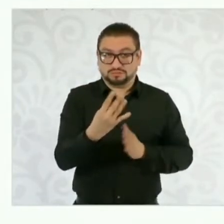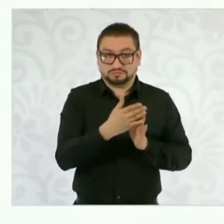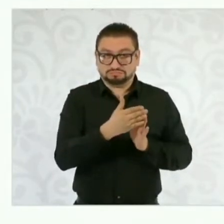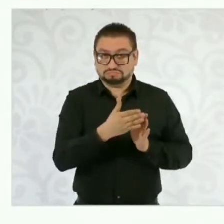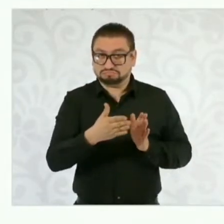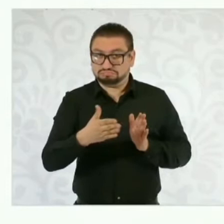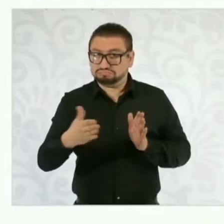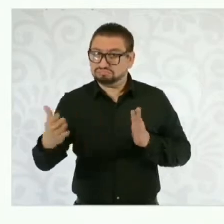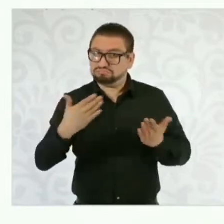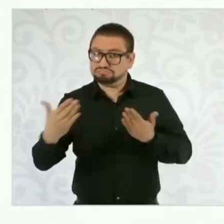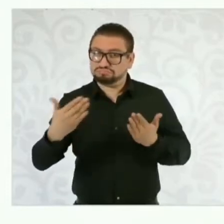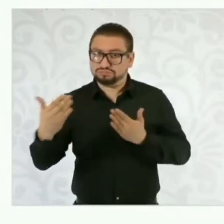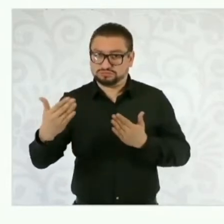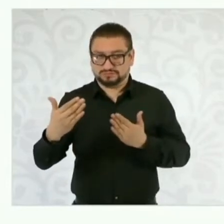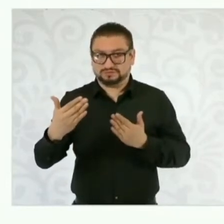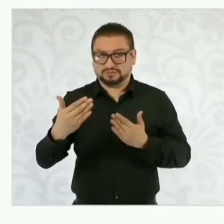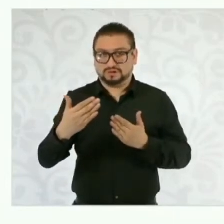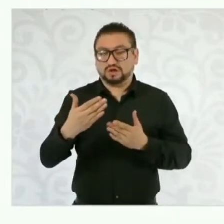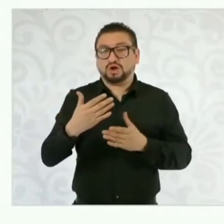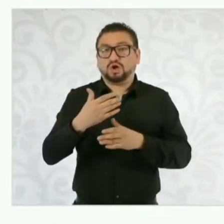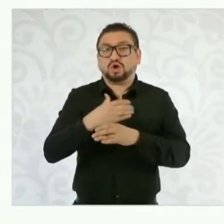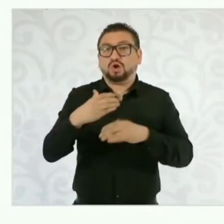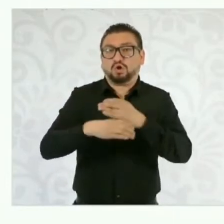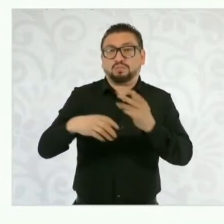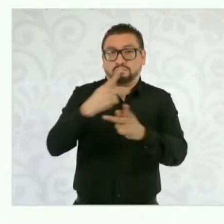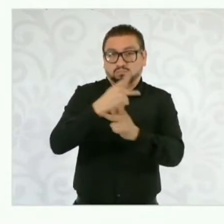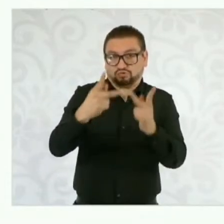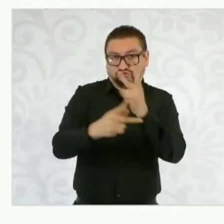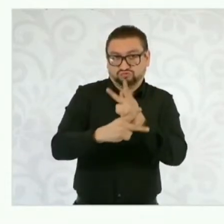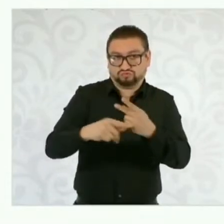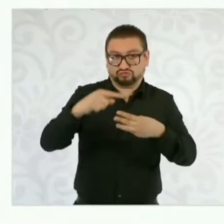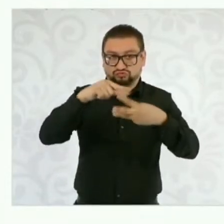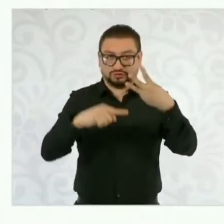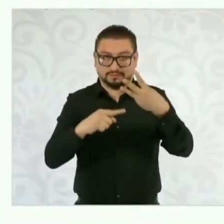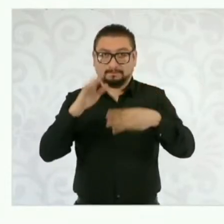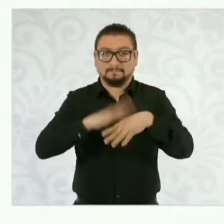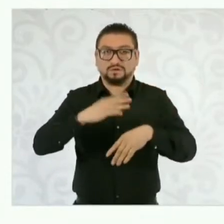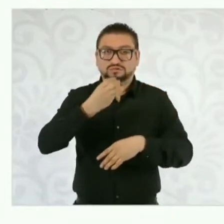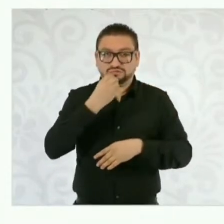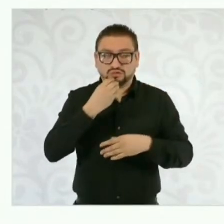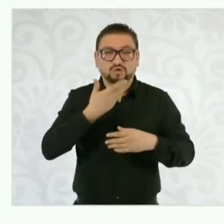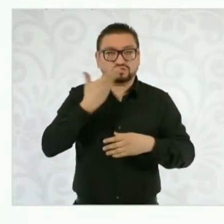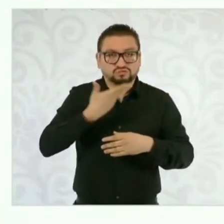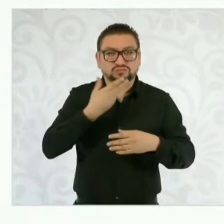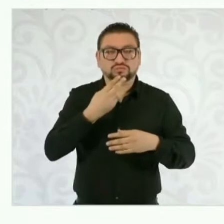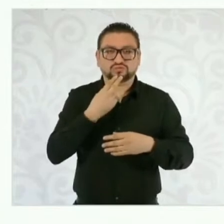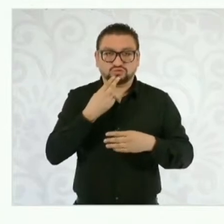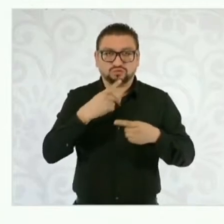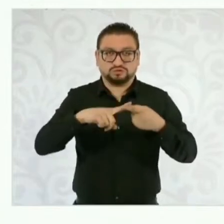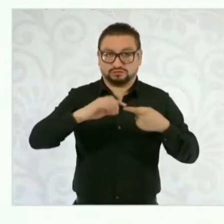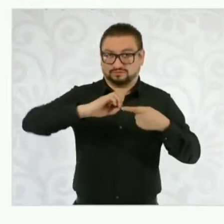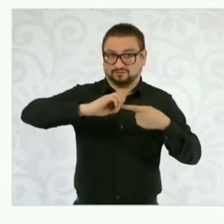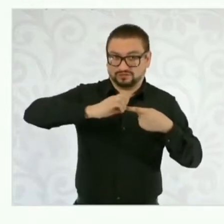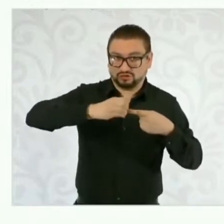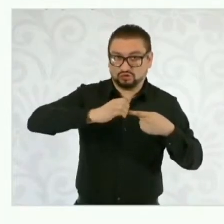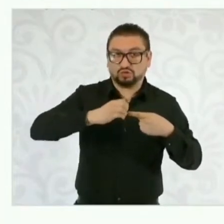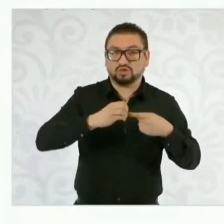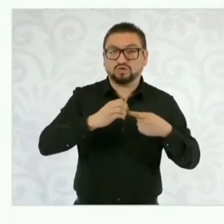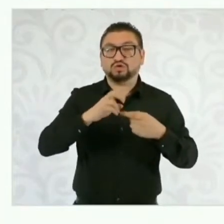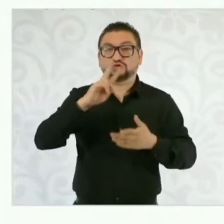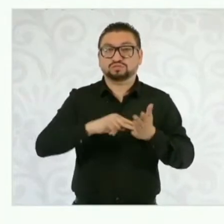en los 3 productos de la canasta básica más consumidos. En lo correspondiente al frijol,